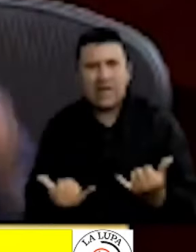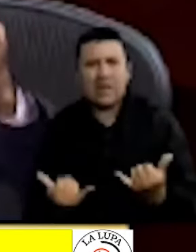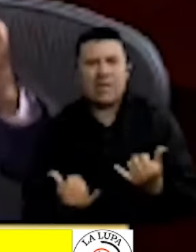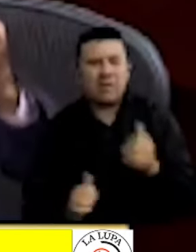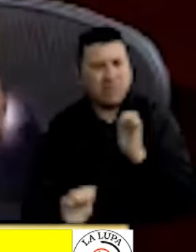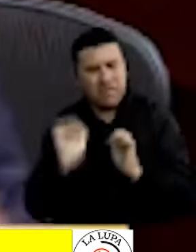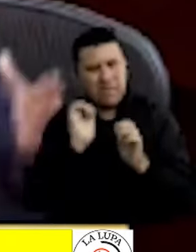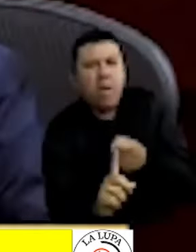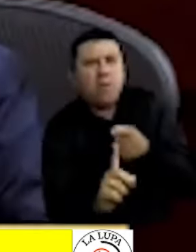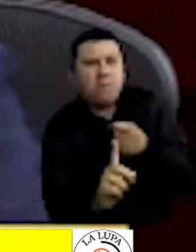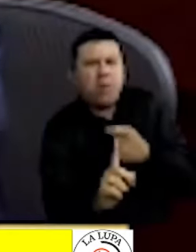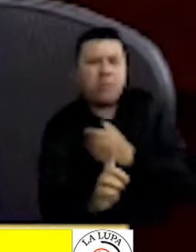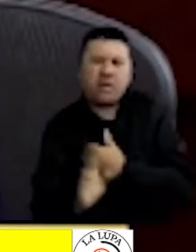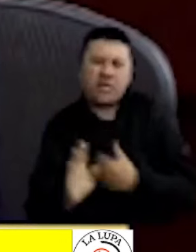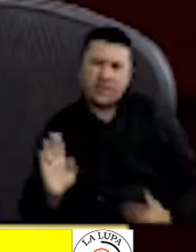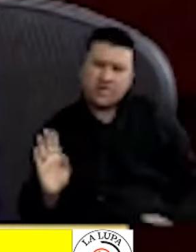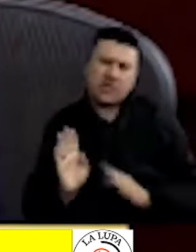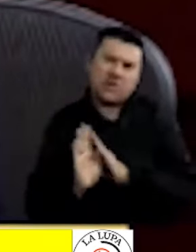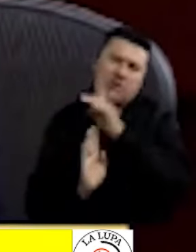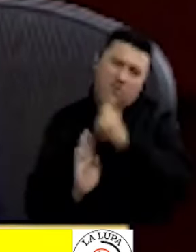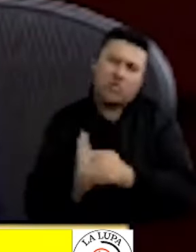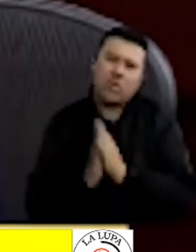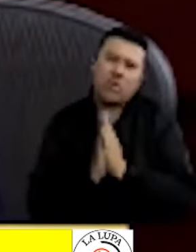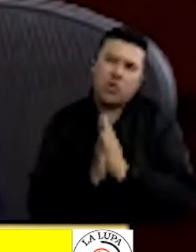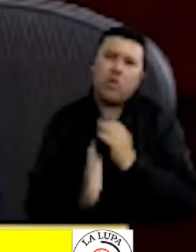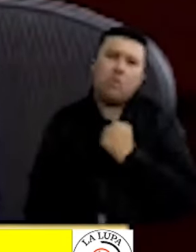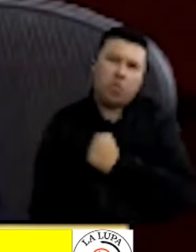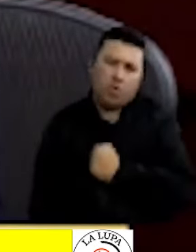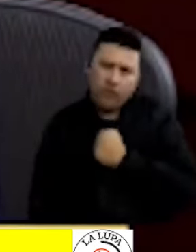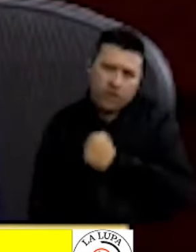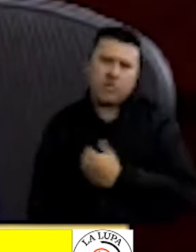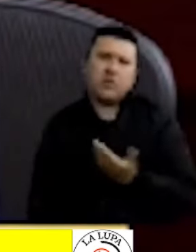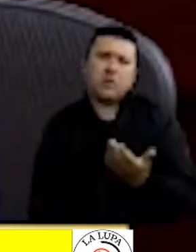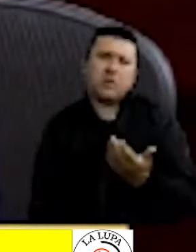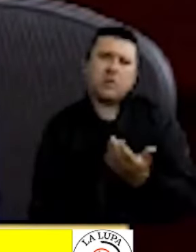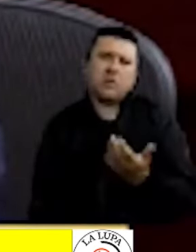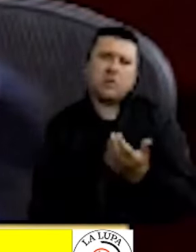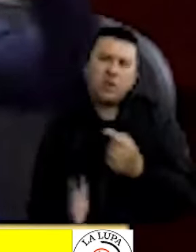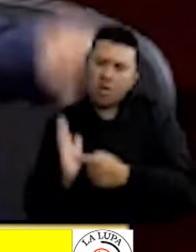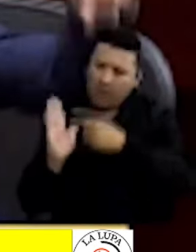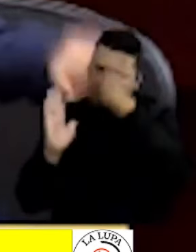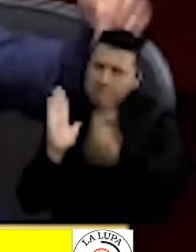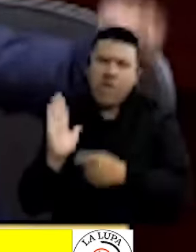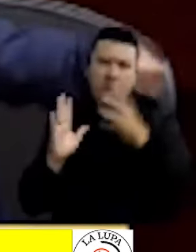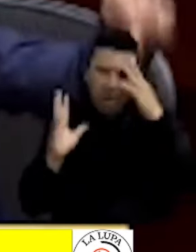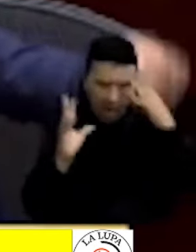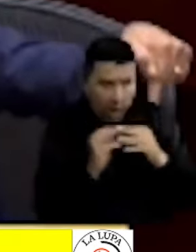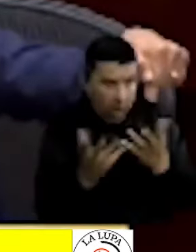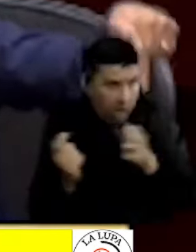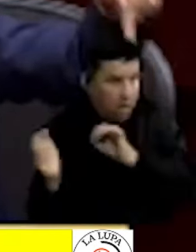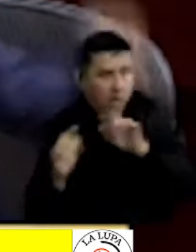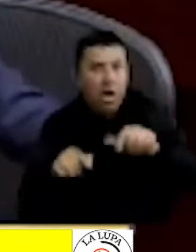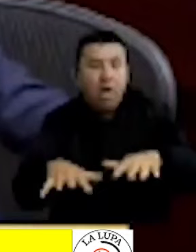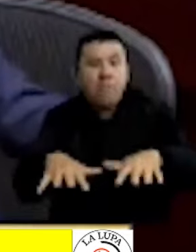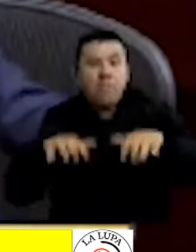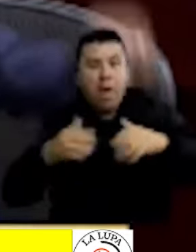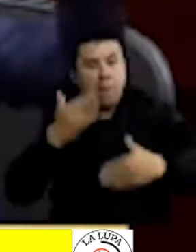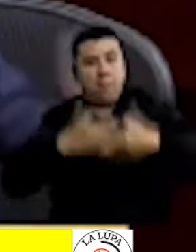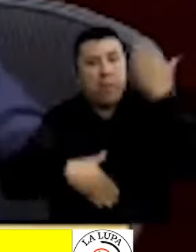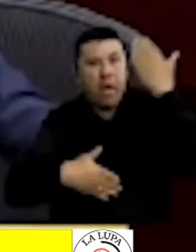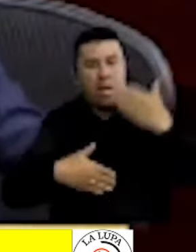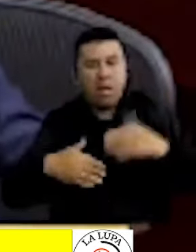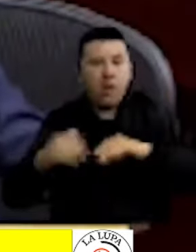vida en Arauca. Presidente, por favor, cumplamos ese mandato que esta plenaria dio